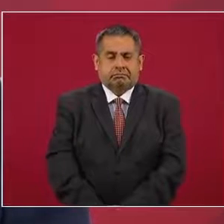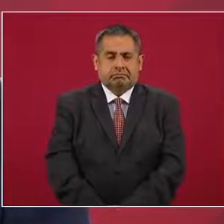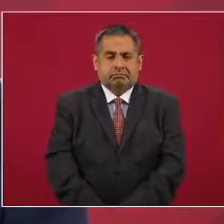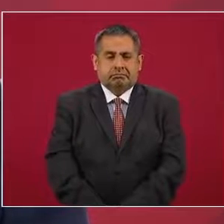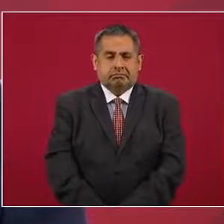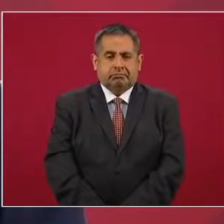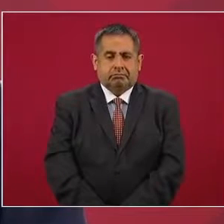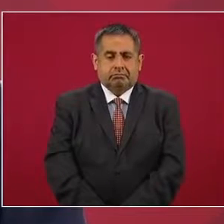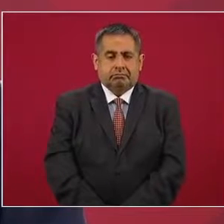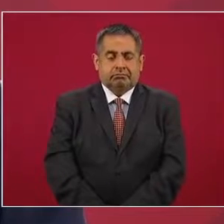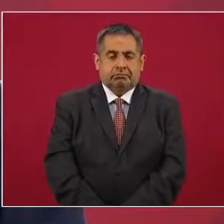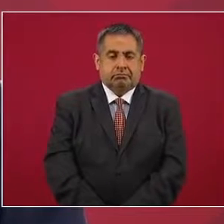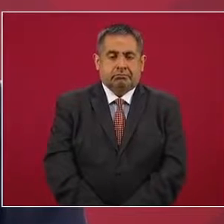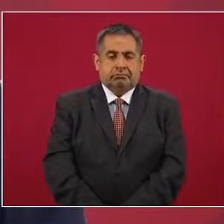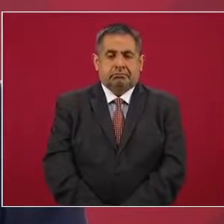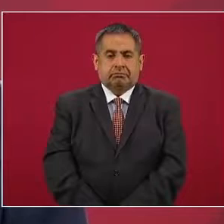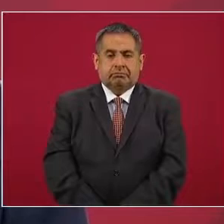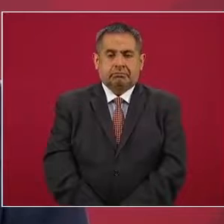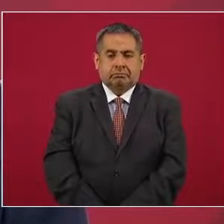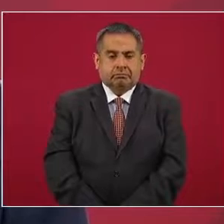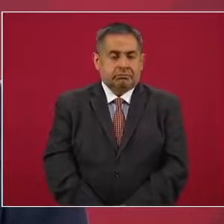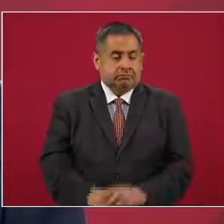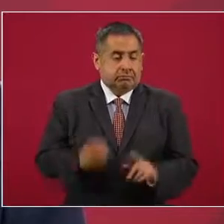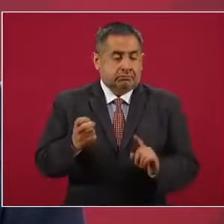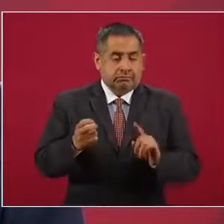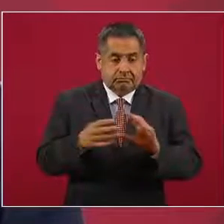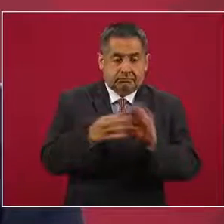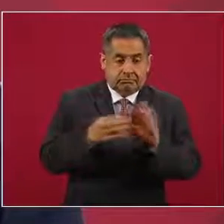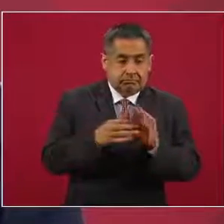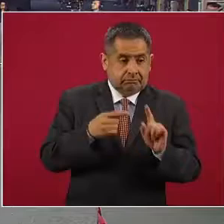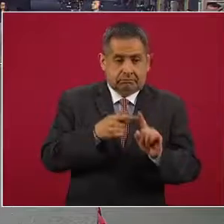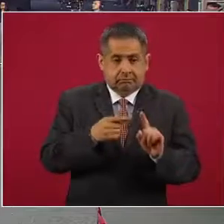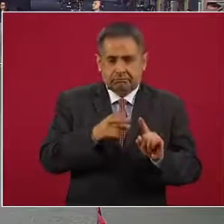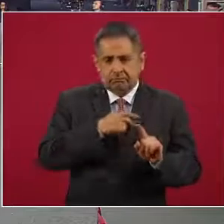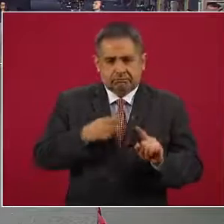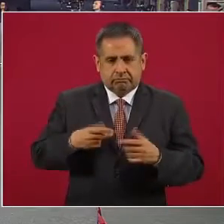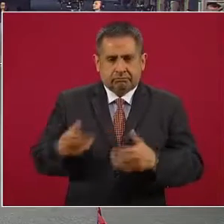eso no se debe de permitir.